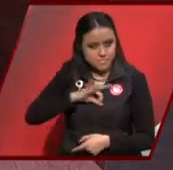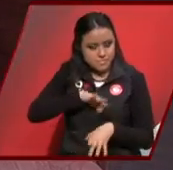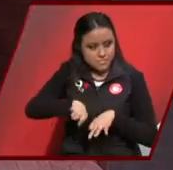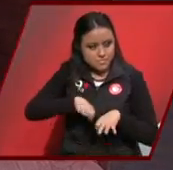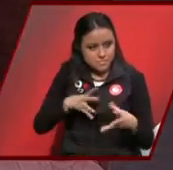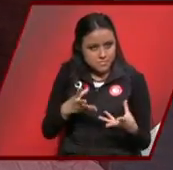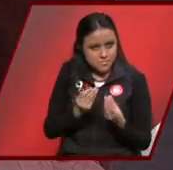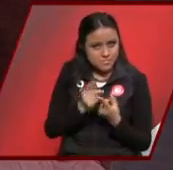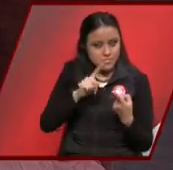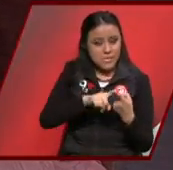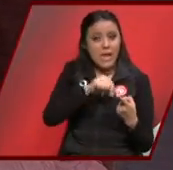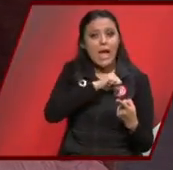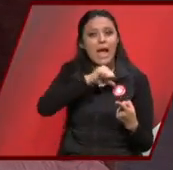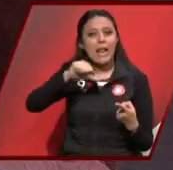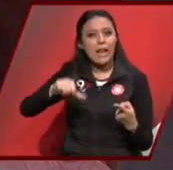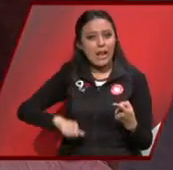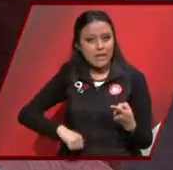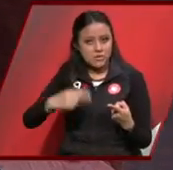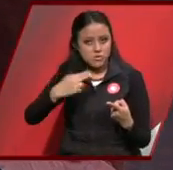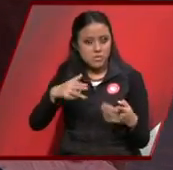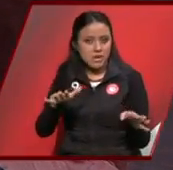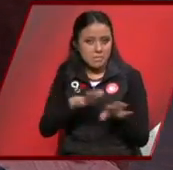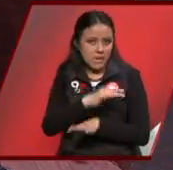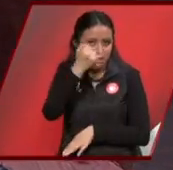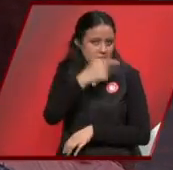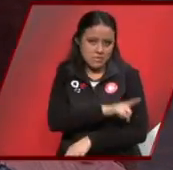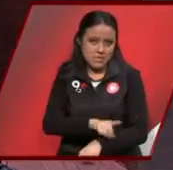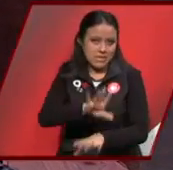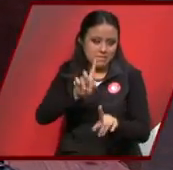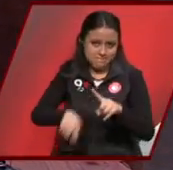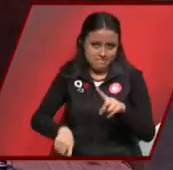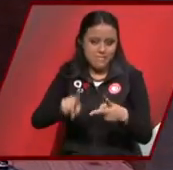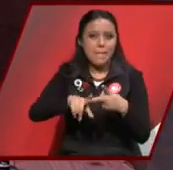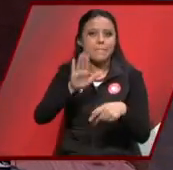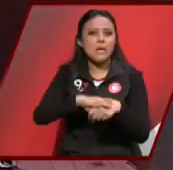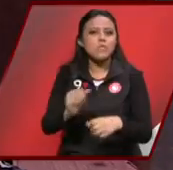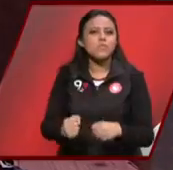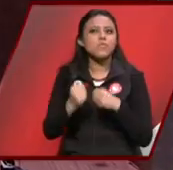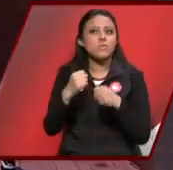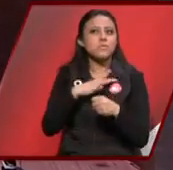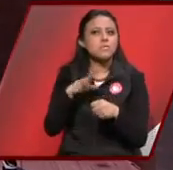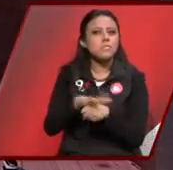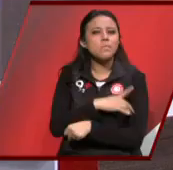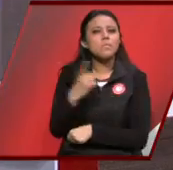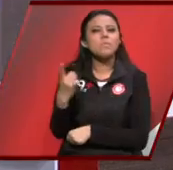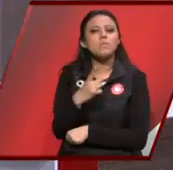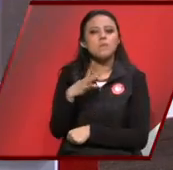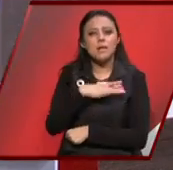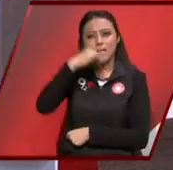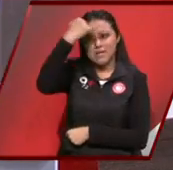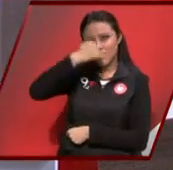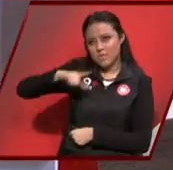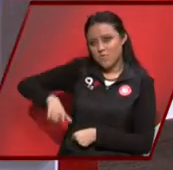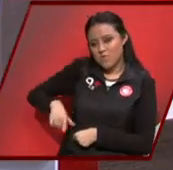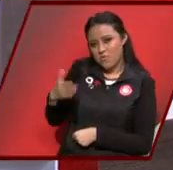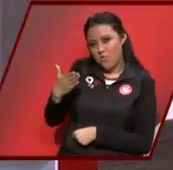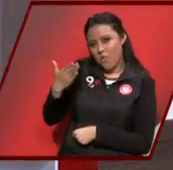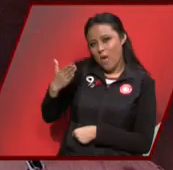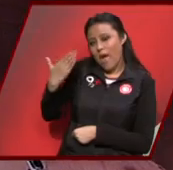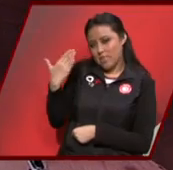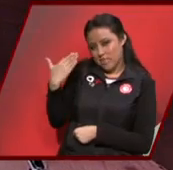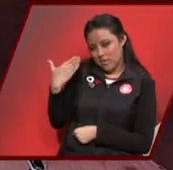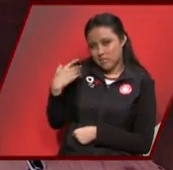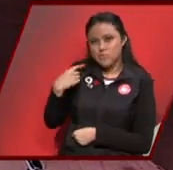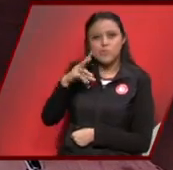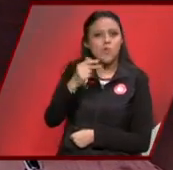con alcaldes, ya no con delegados. Vienen cambios de funciones, mayor fuerza, porque el jefe de gobierno anterior no podía